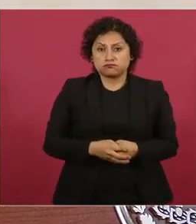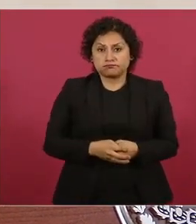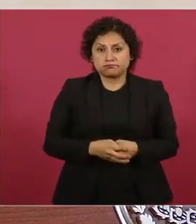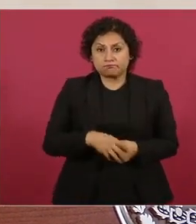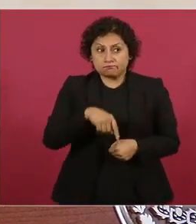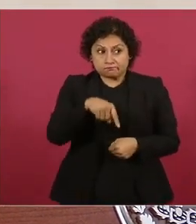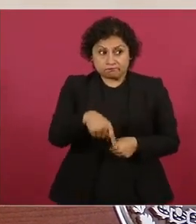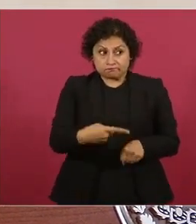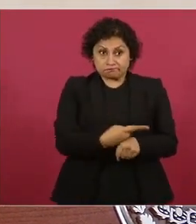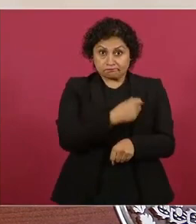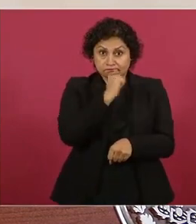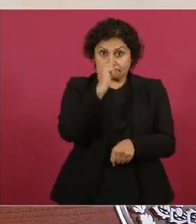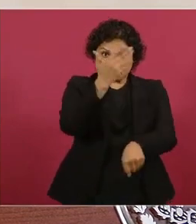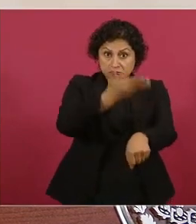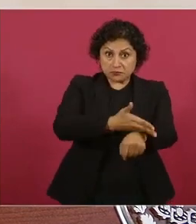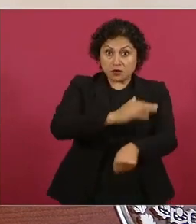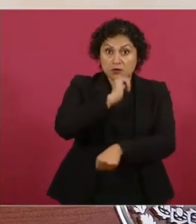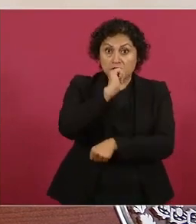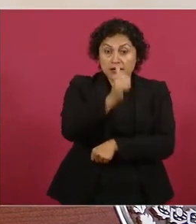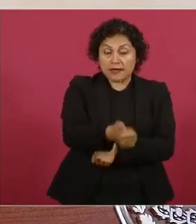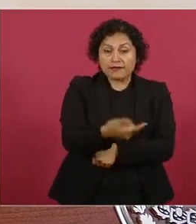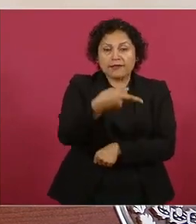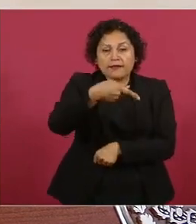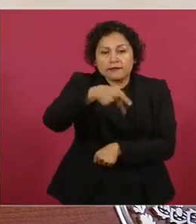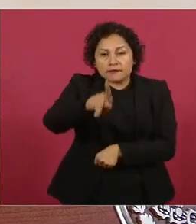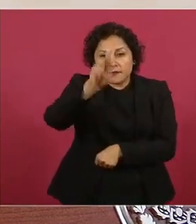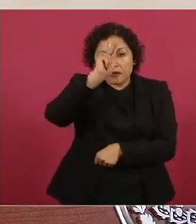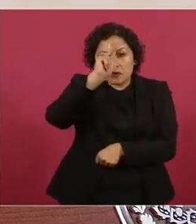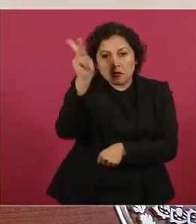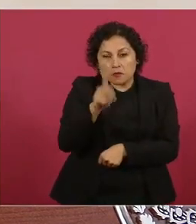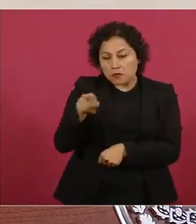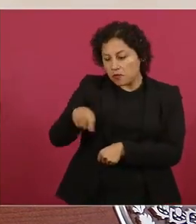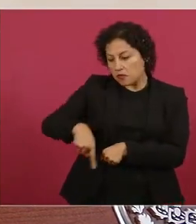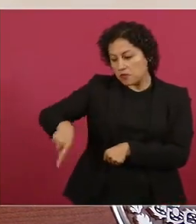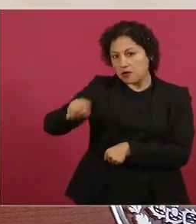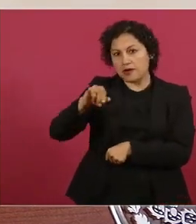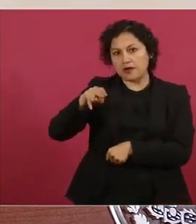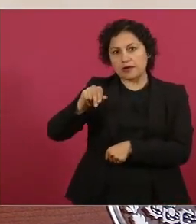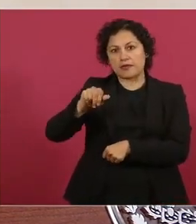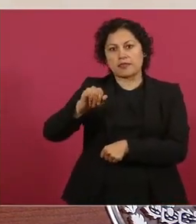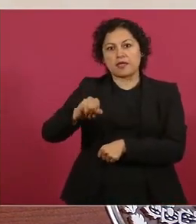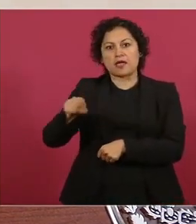secreto el expediente de Odebrecht México.